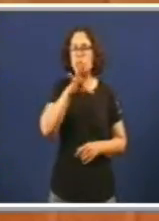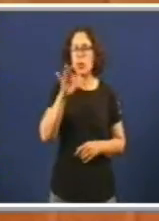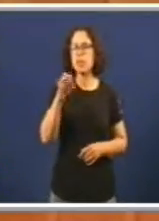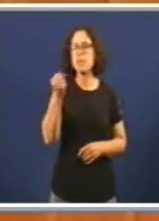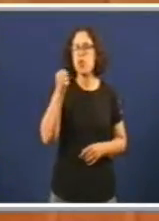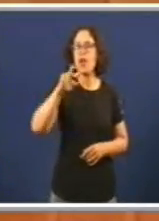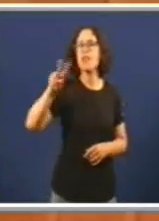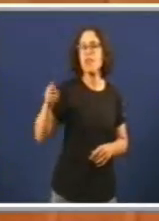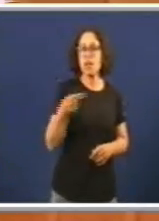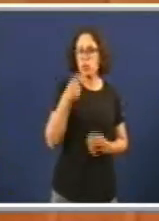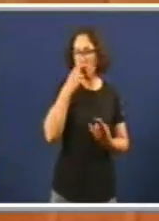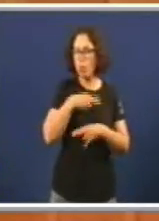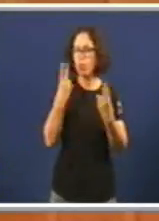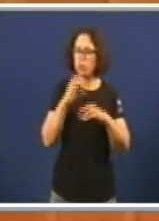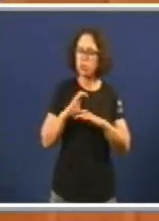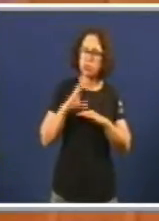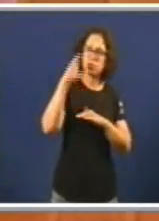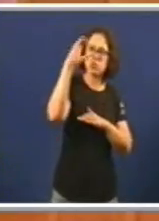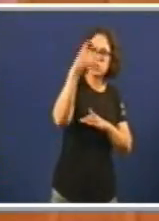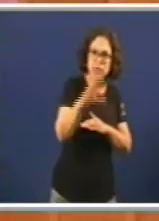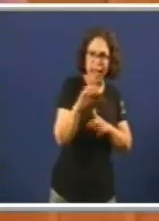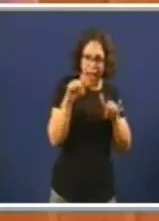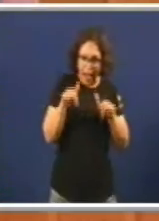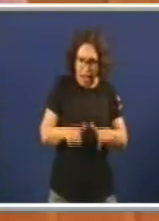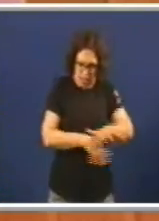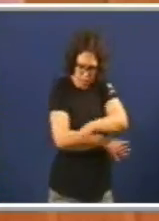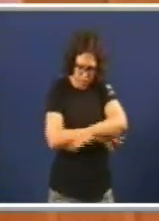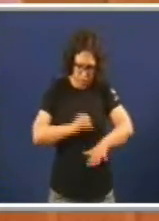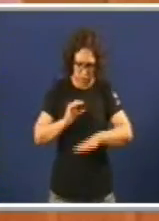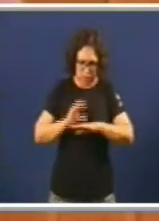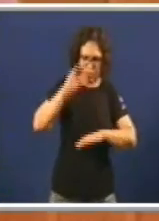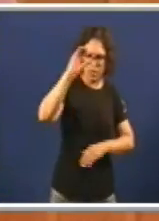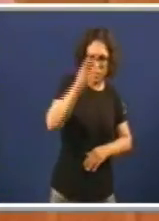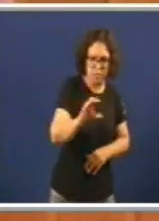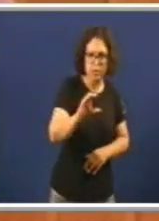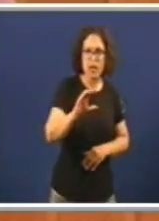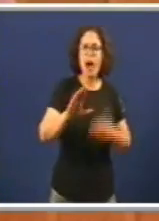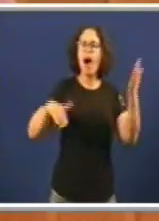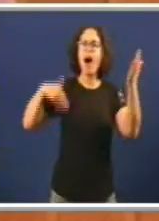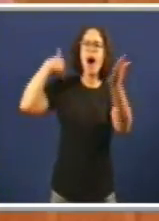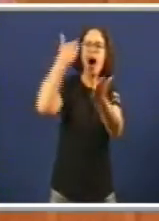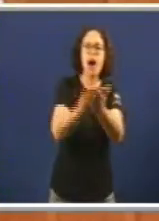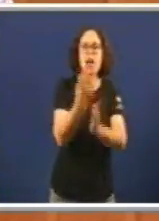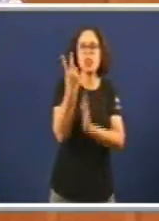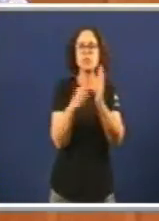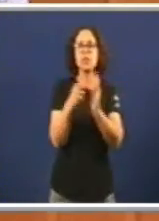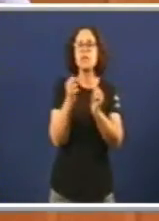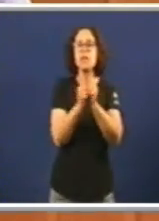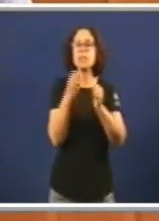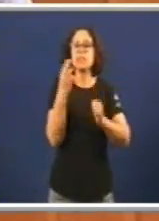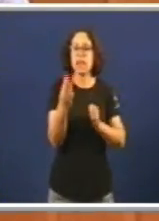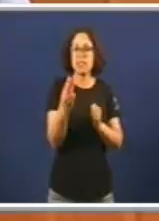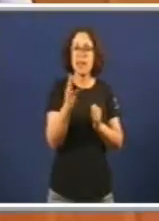euros públicos de aquí a 2023, 6 anos. Aos